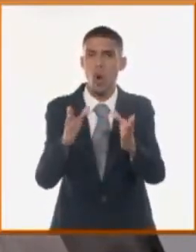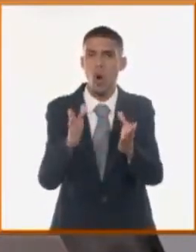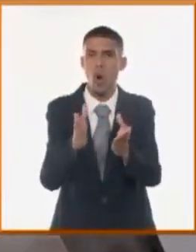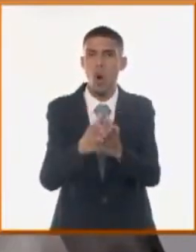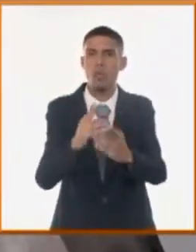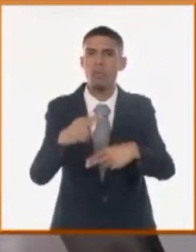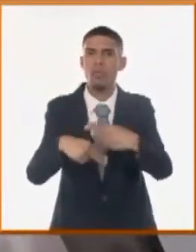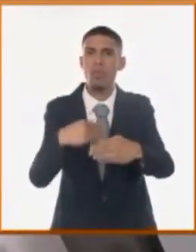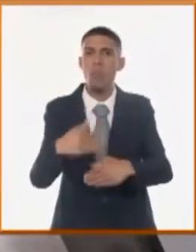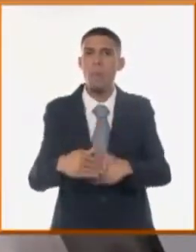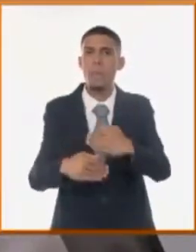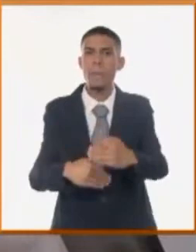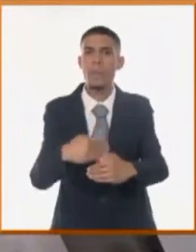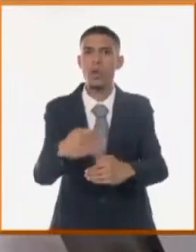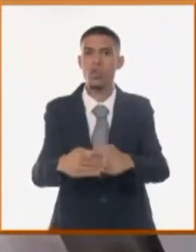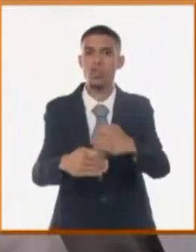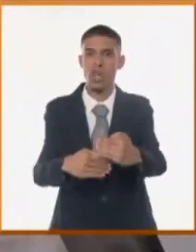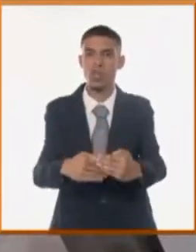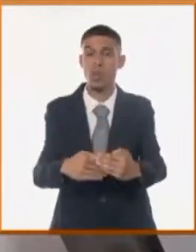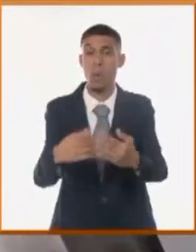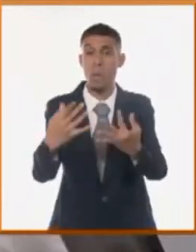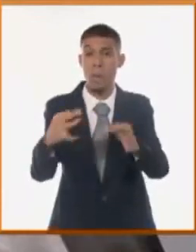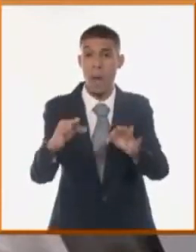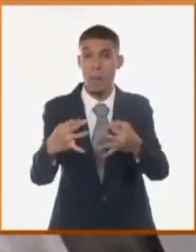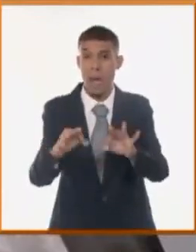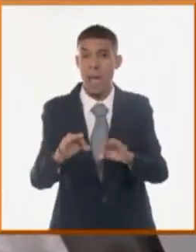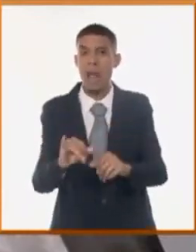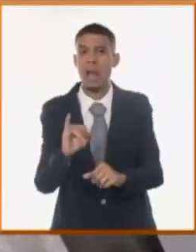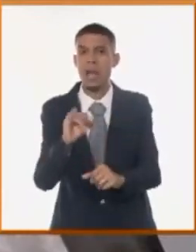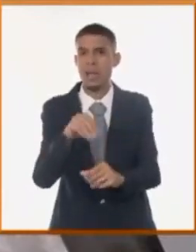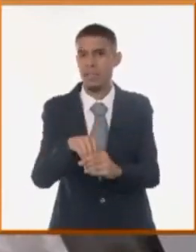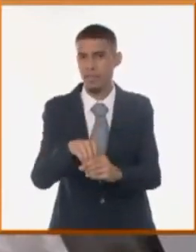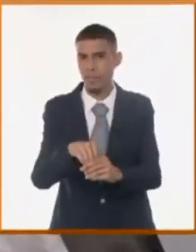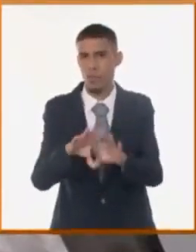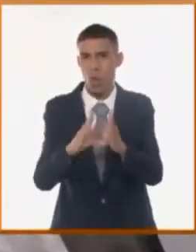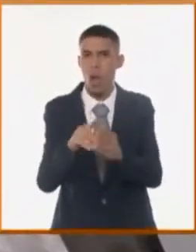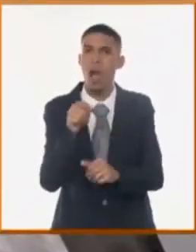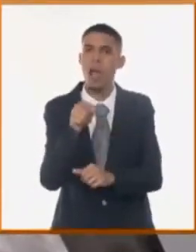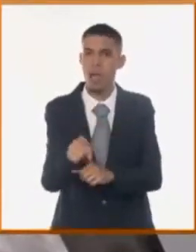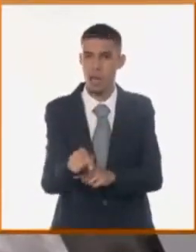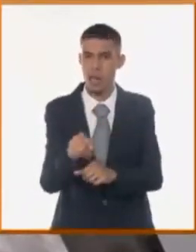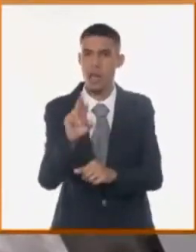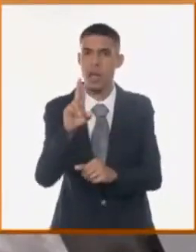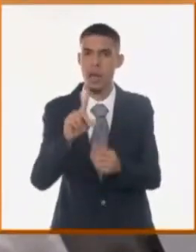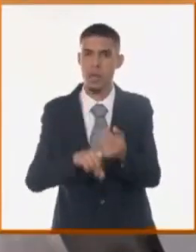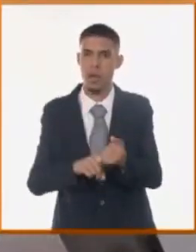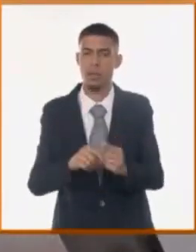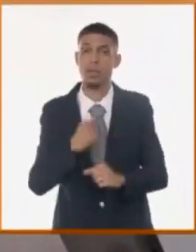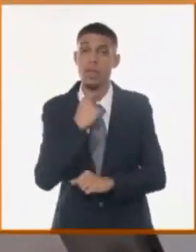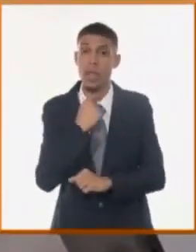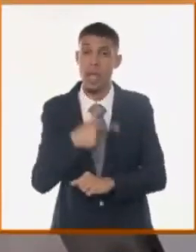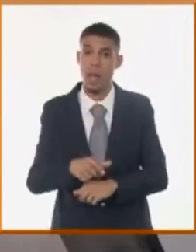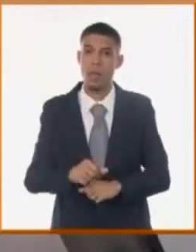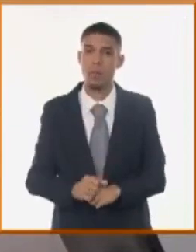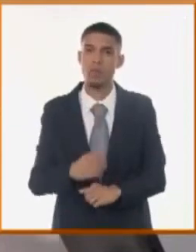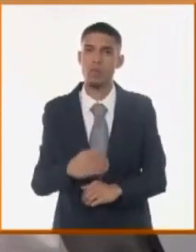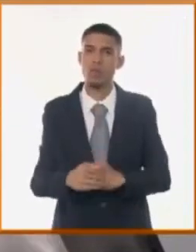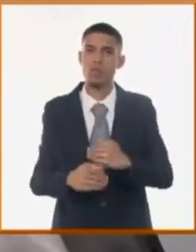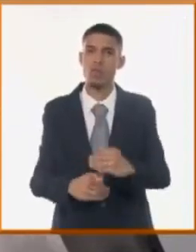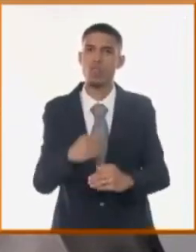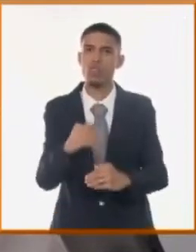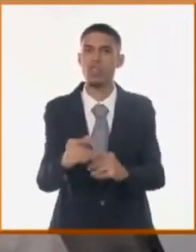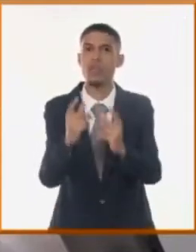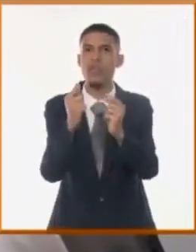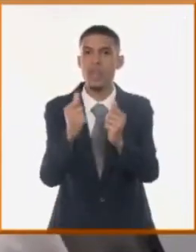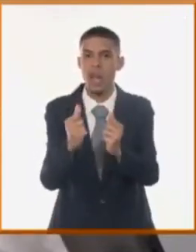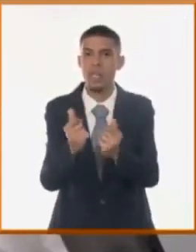de los procesos, de los diferentes procesos que se integran en una organización. Mucho ahí podemos hablar de la gestión de los procesos contables, financieros,